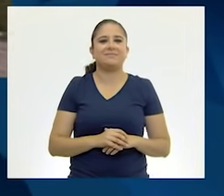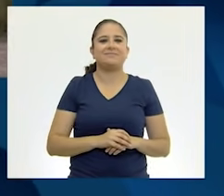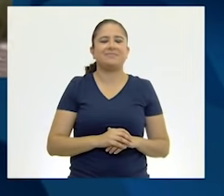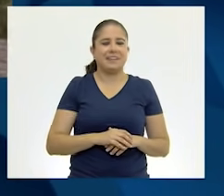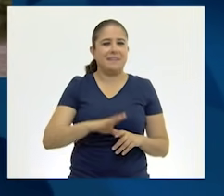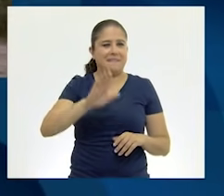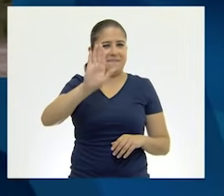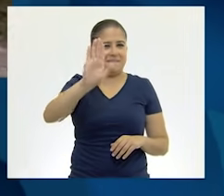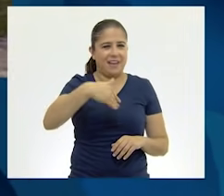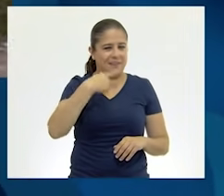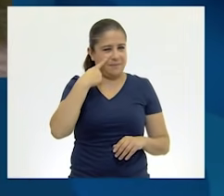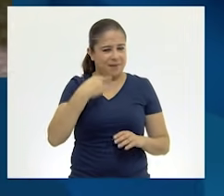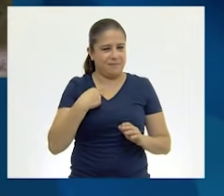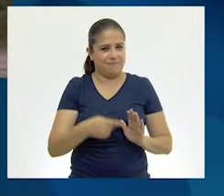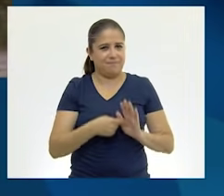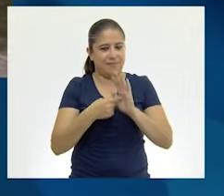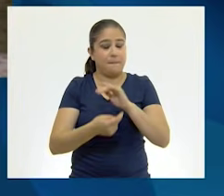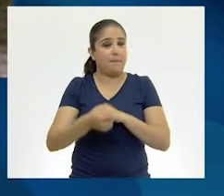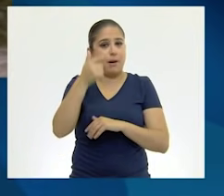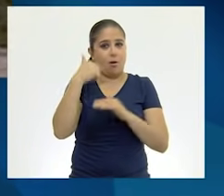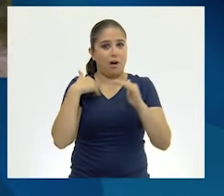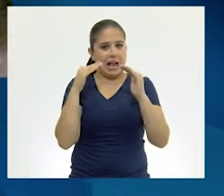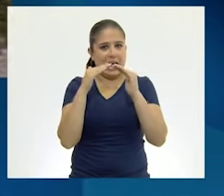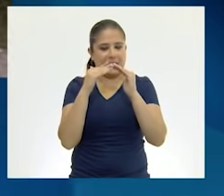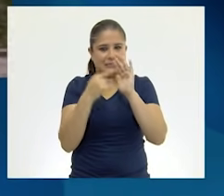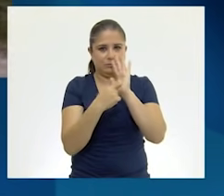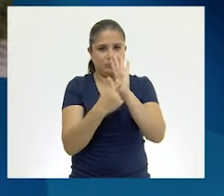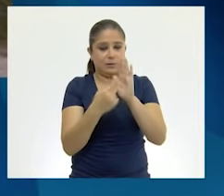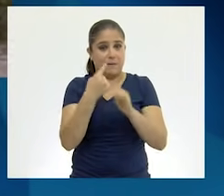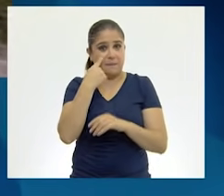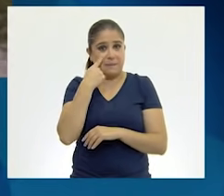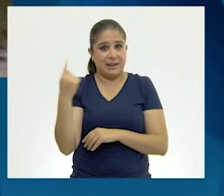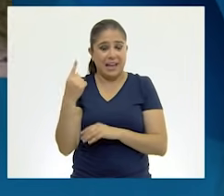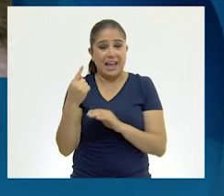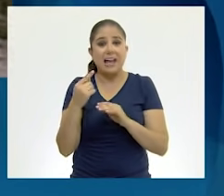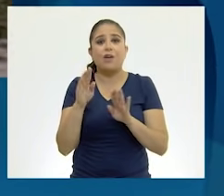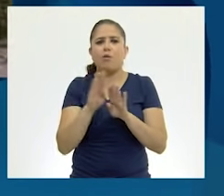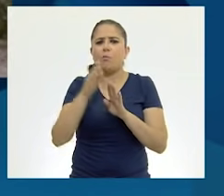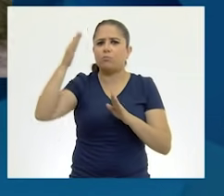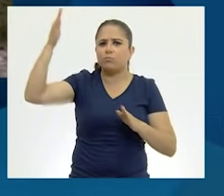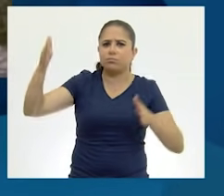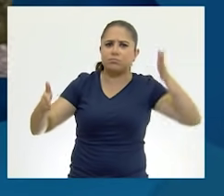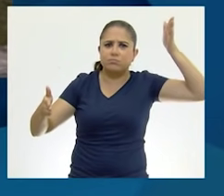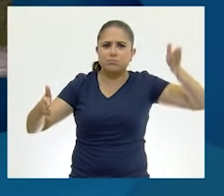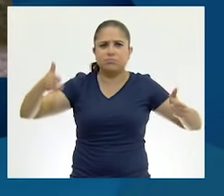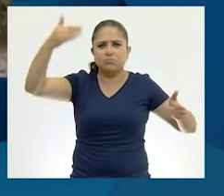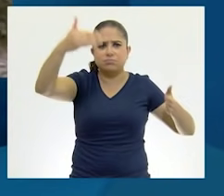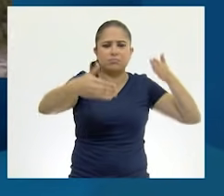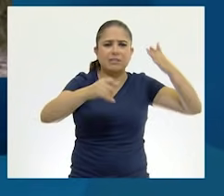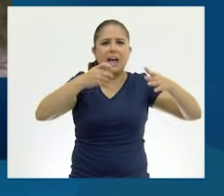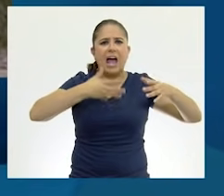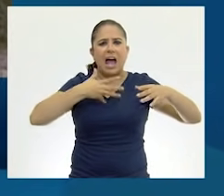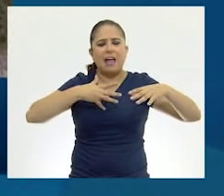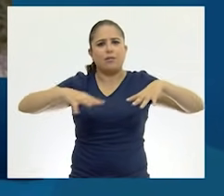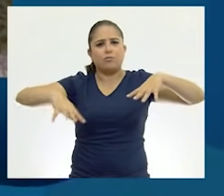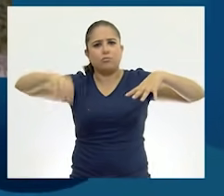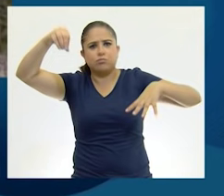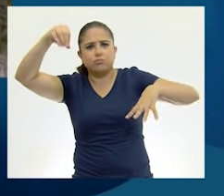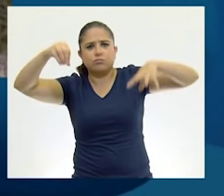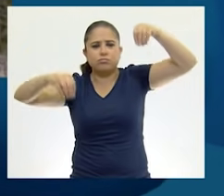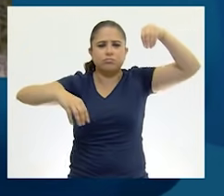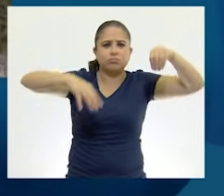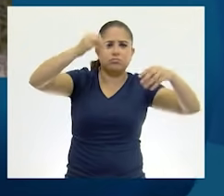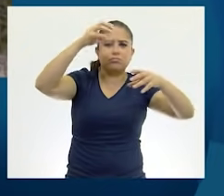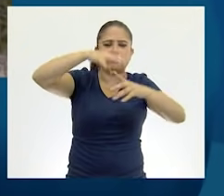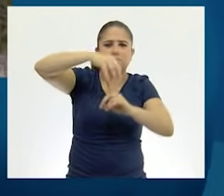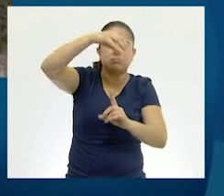Ven, primero te voy a enseñar mi casa. Observa las paredes. Son puros cactus formaditos uno al lado